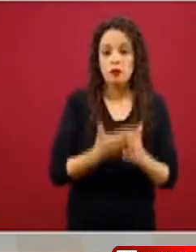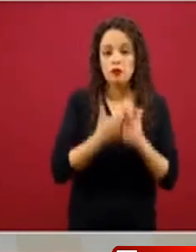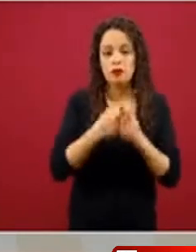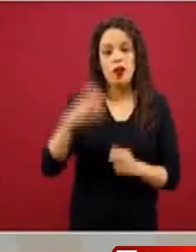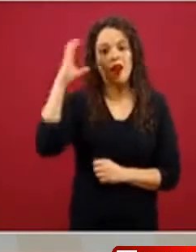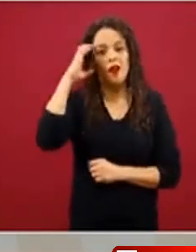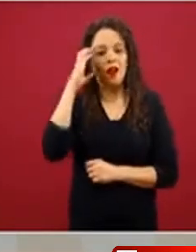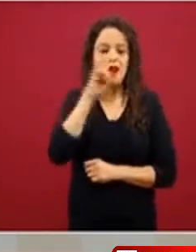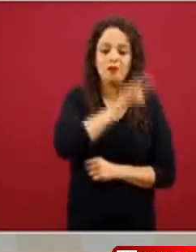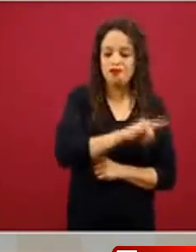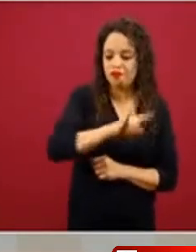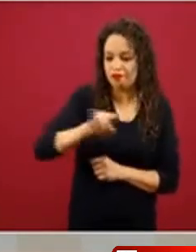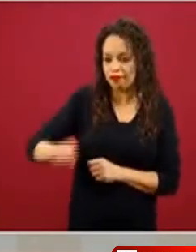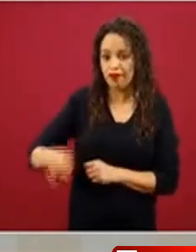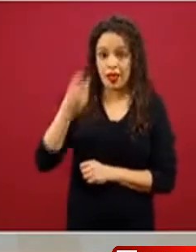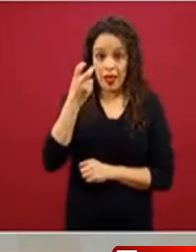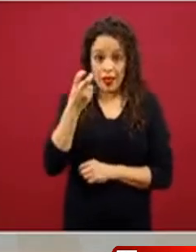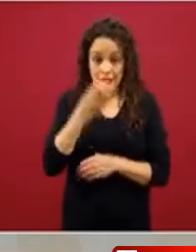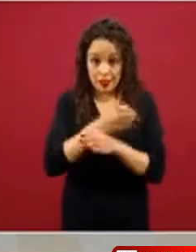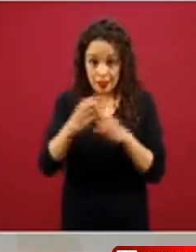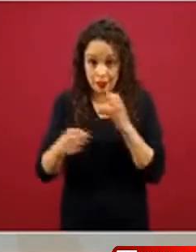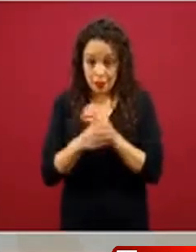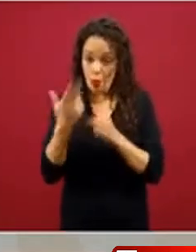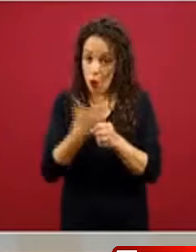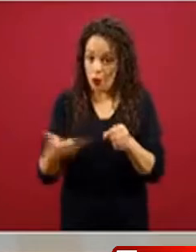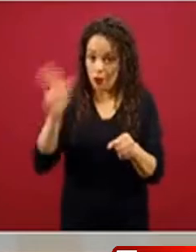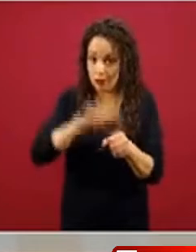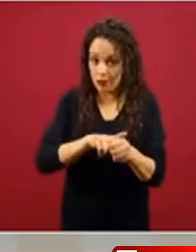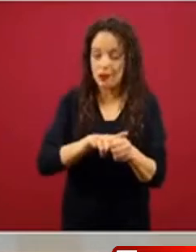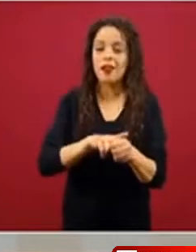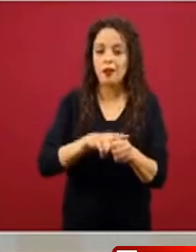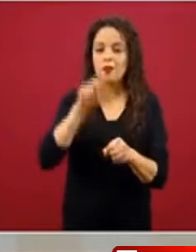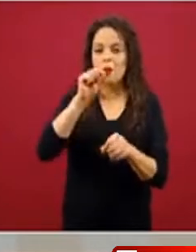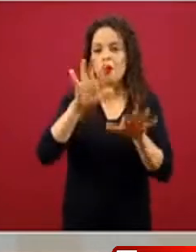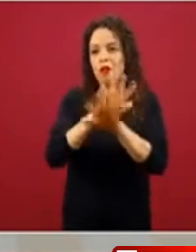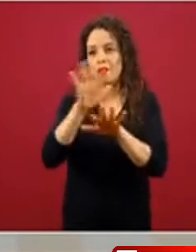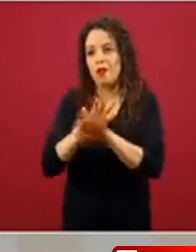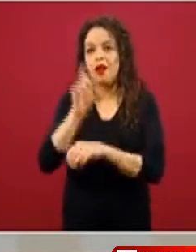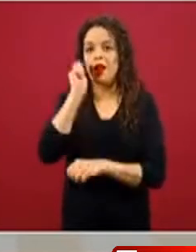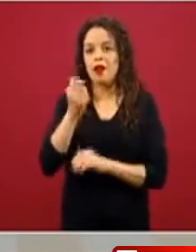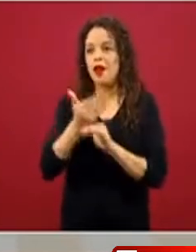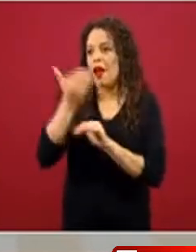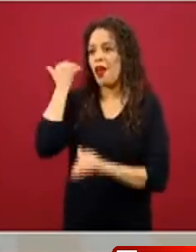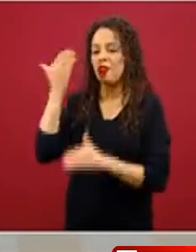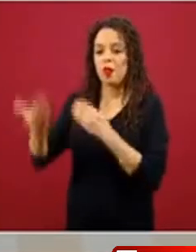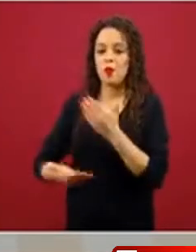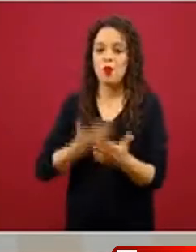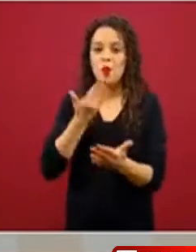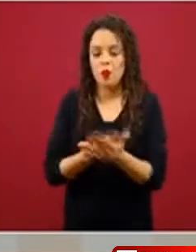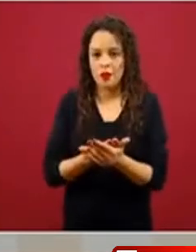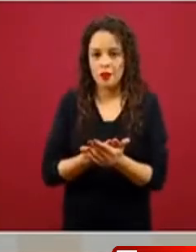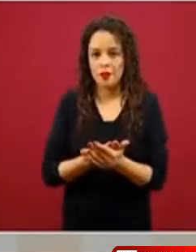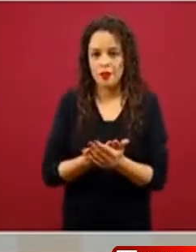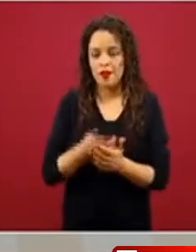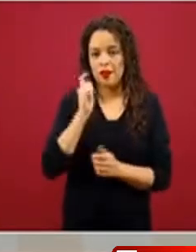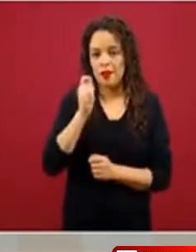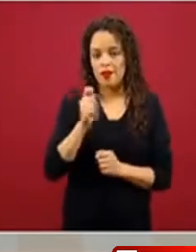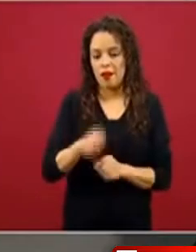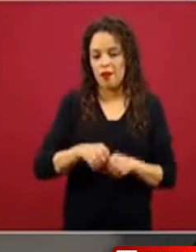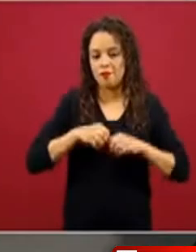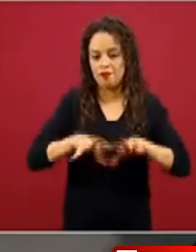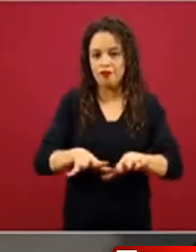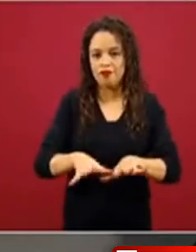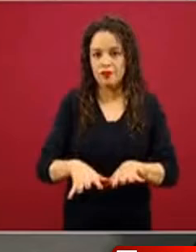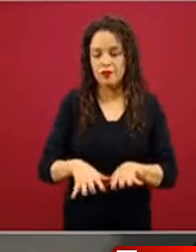ha sido uno de los elementos que ha hecho variar sobre la propuesta inicialmente transmitida en la